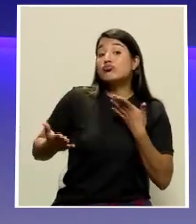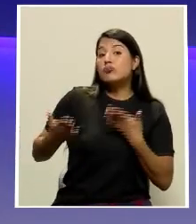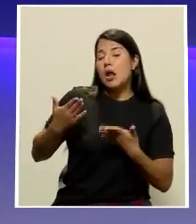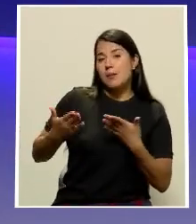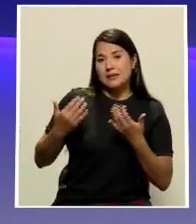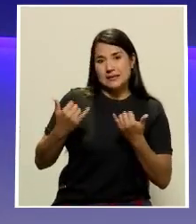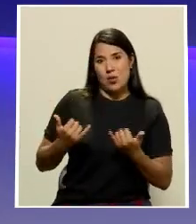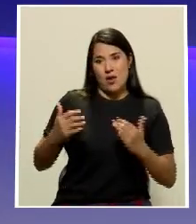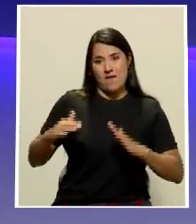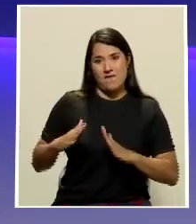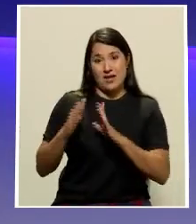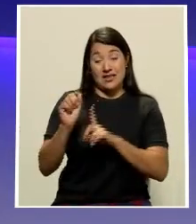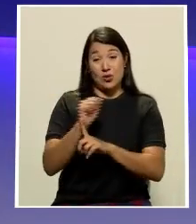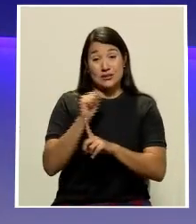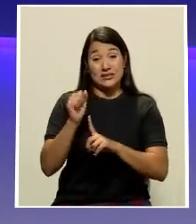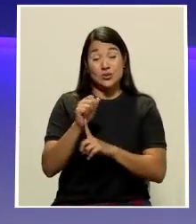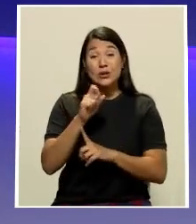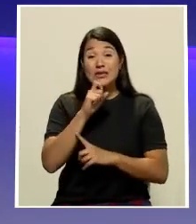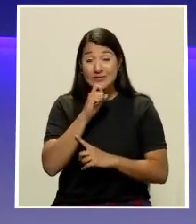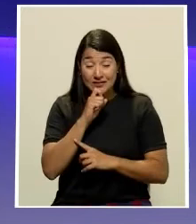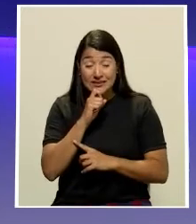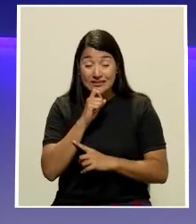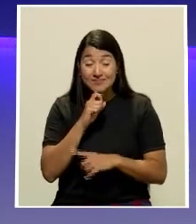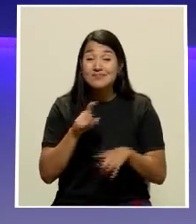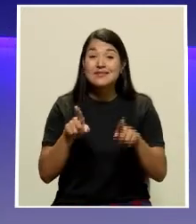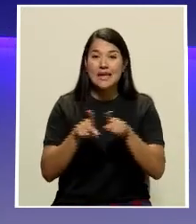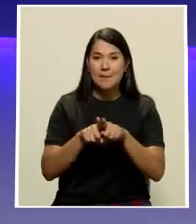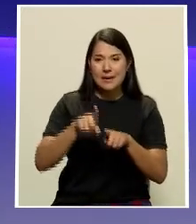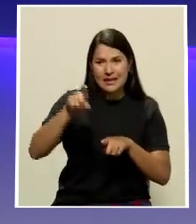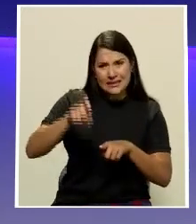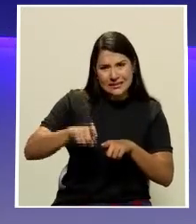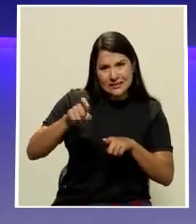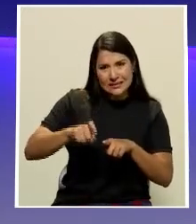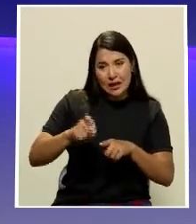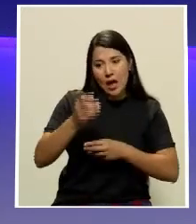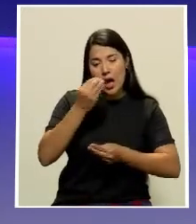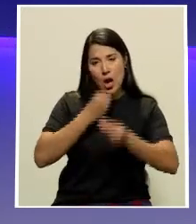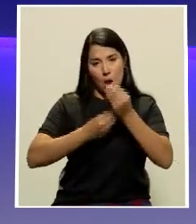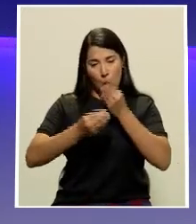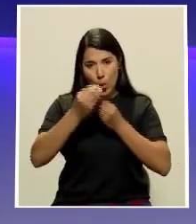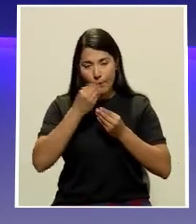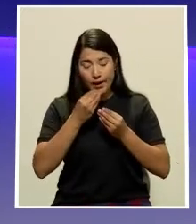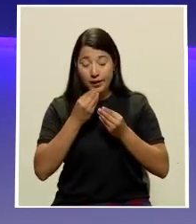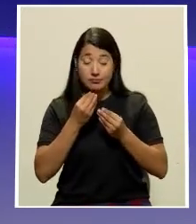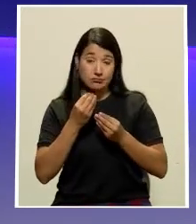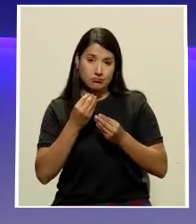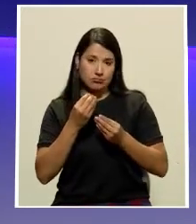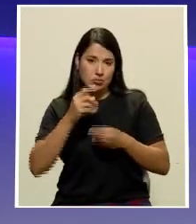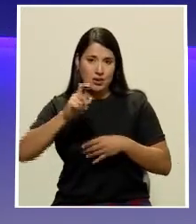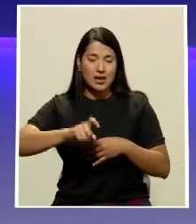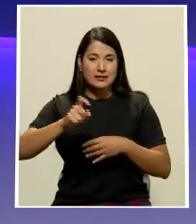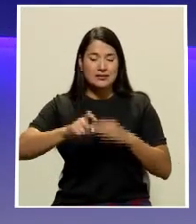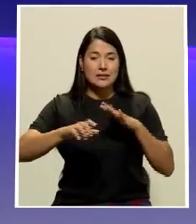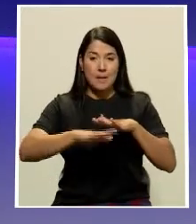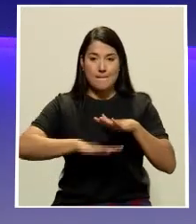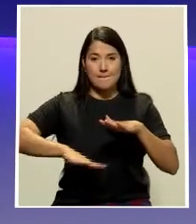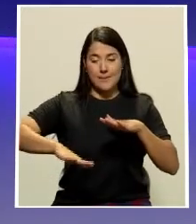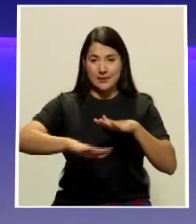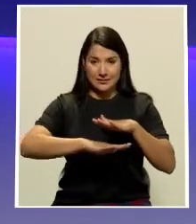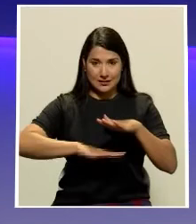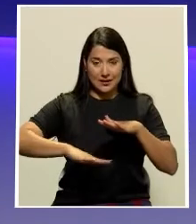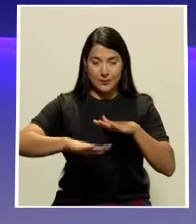una situación difícil. La necesidad de alimentarse es una necesidad